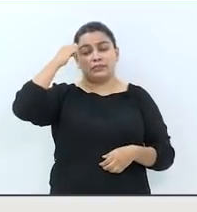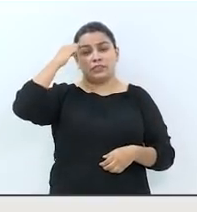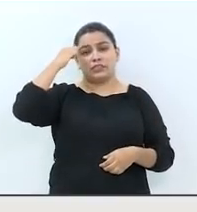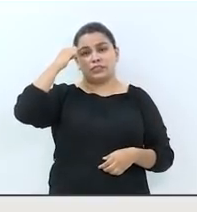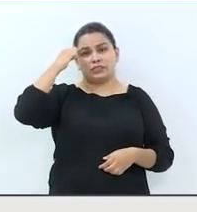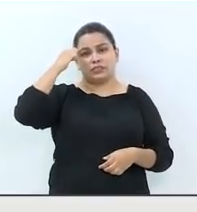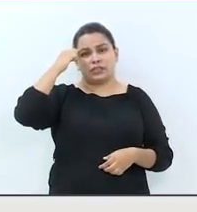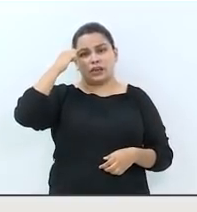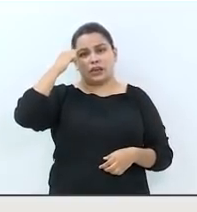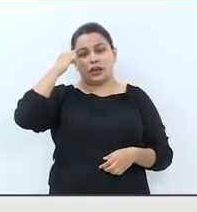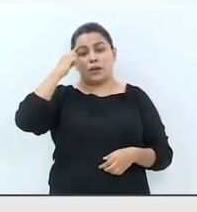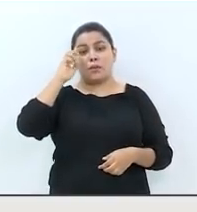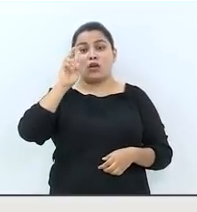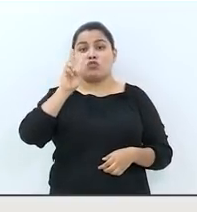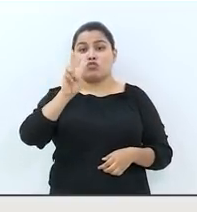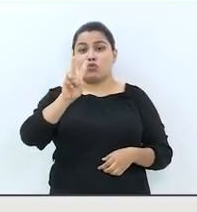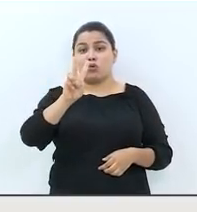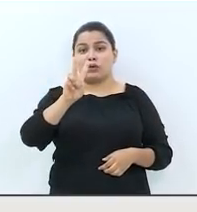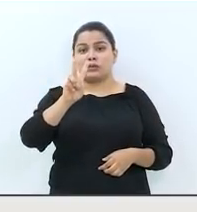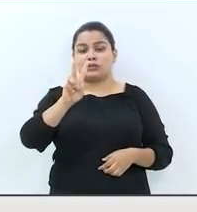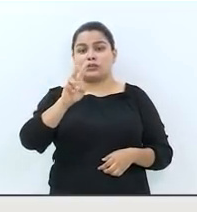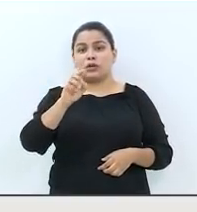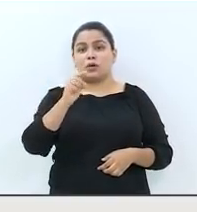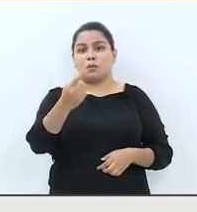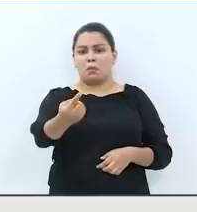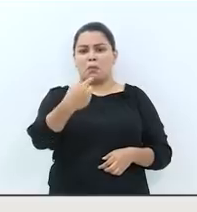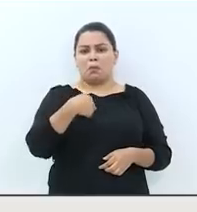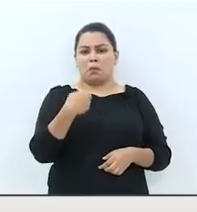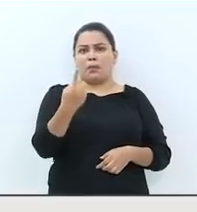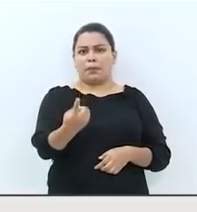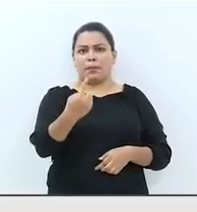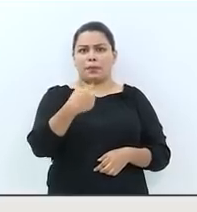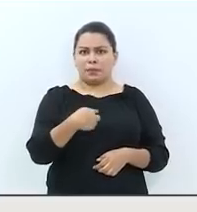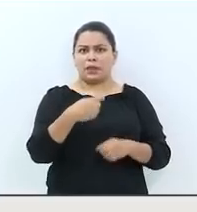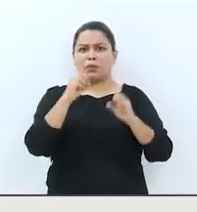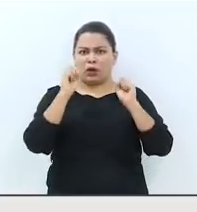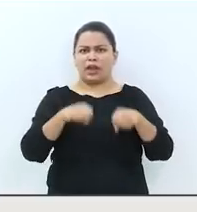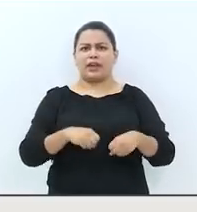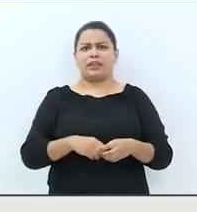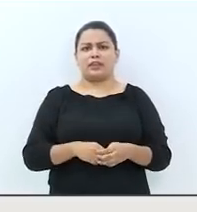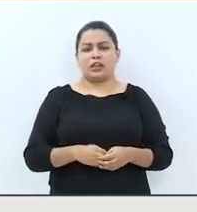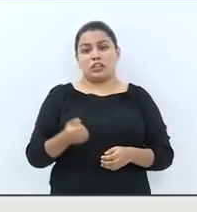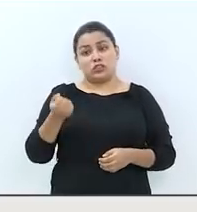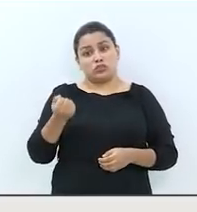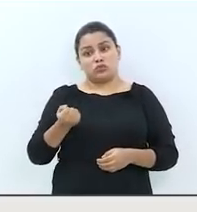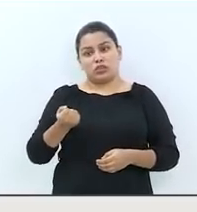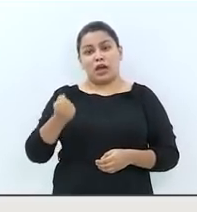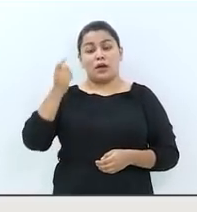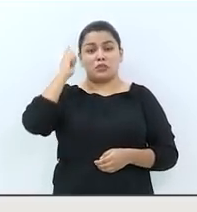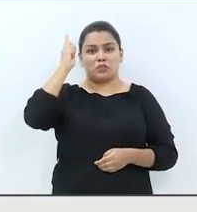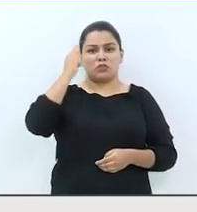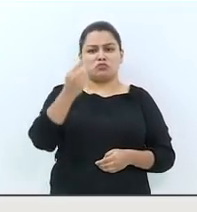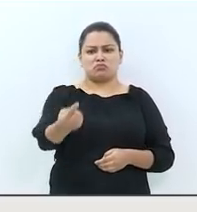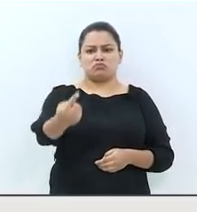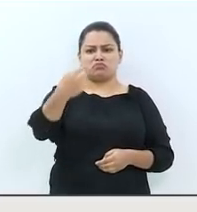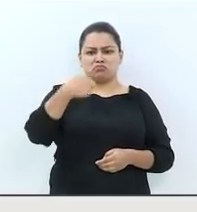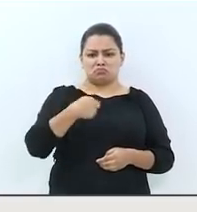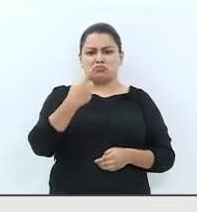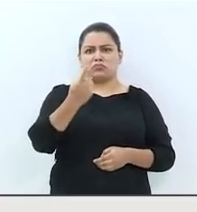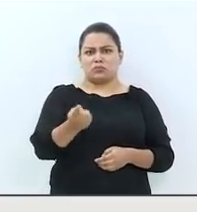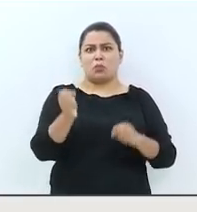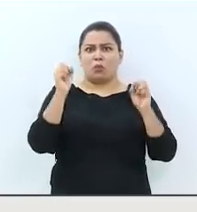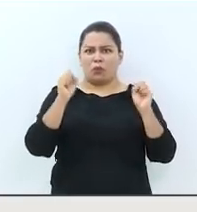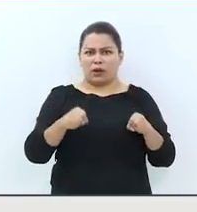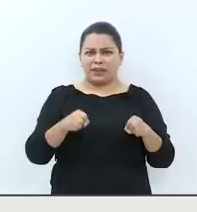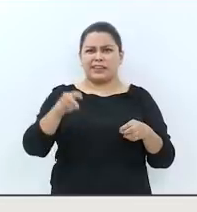reflexionar va en dos direcciones. Es una carretera, si me lo permiten, de dos carriles. Uno viene y los otros van.